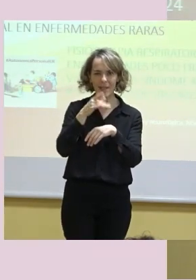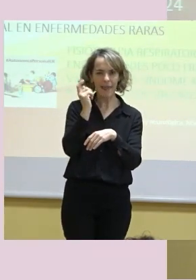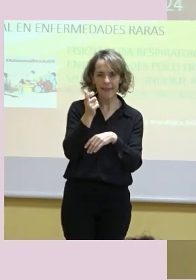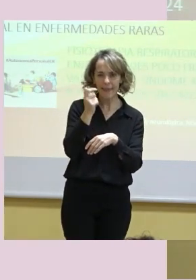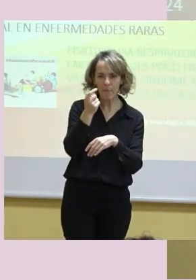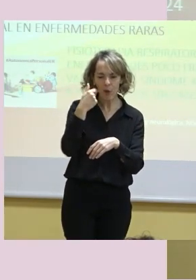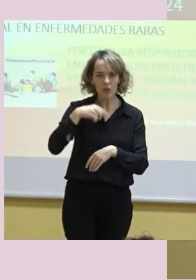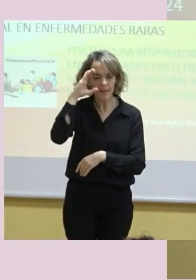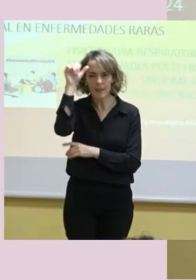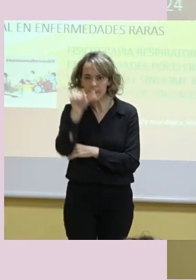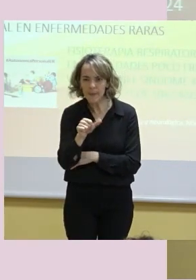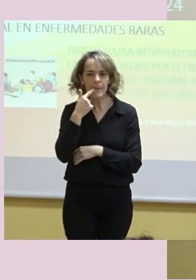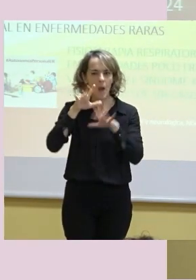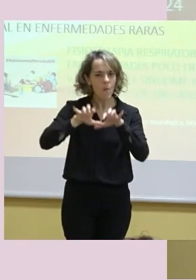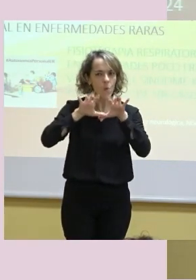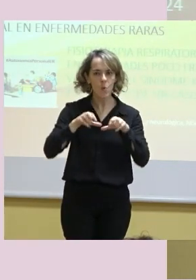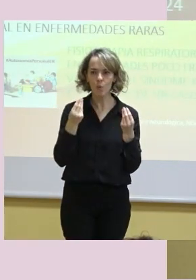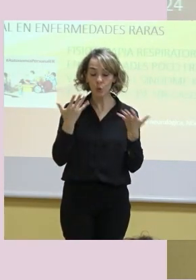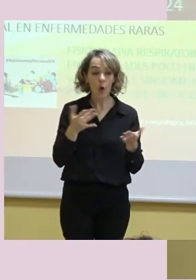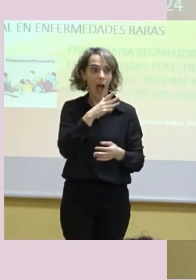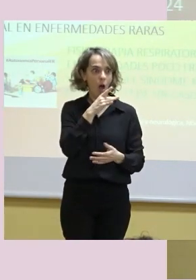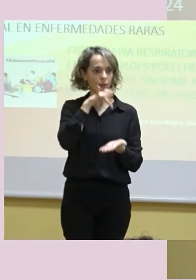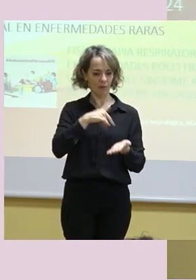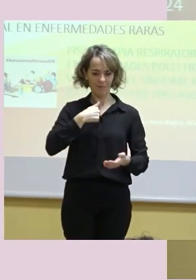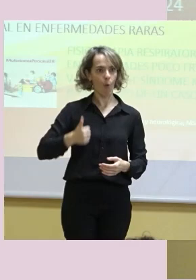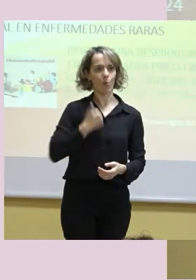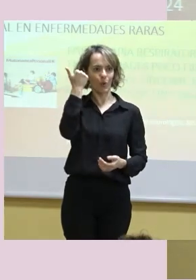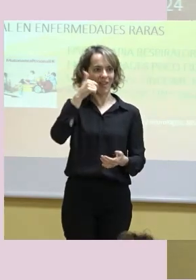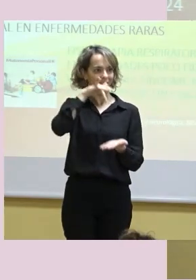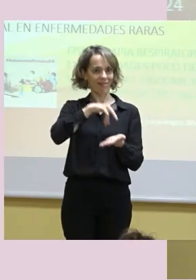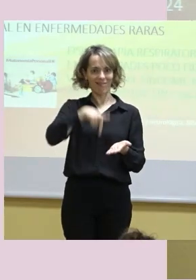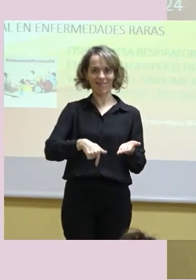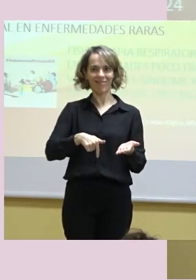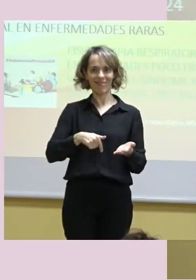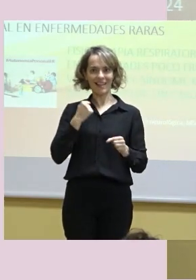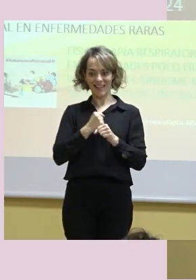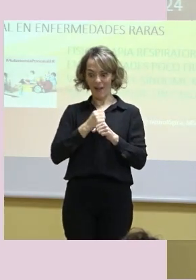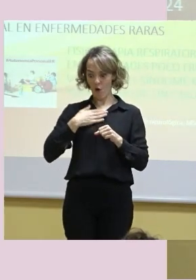he aprendido mucho de ellas. Entonces, tener esta oportunidad de exponer parte de mi